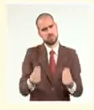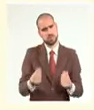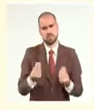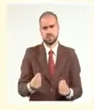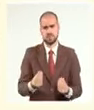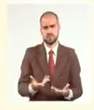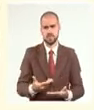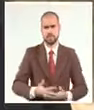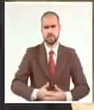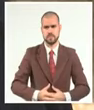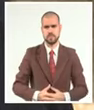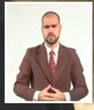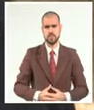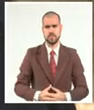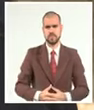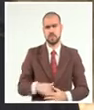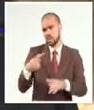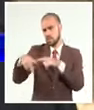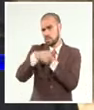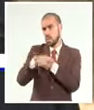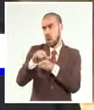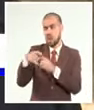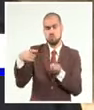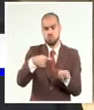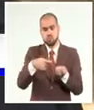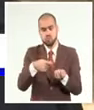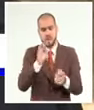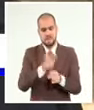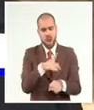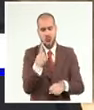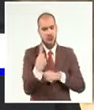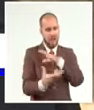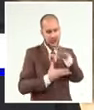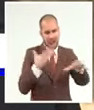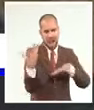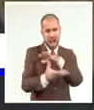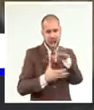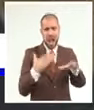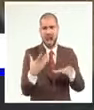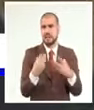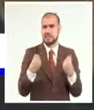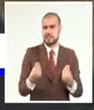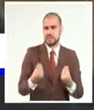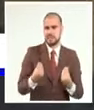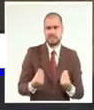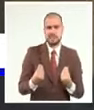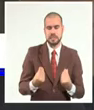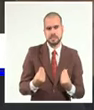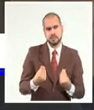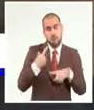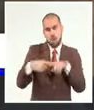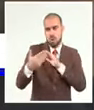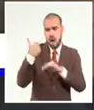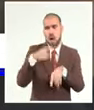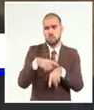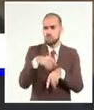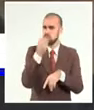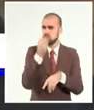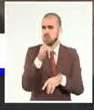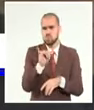país. Que lo que tratan es de provocar el desorden, de querer hacer cosas. Hay otros momentos de planteamiento,